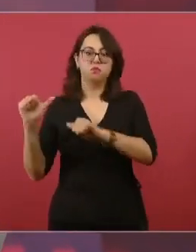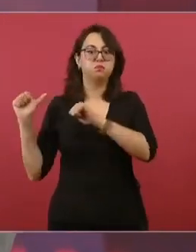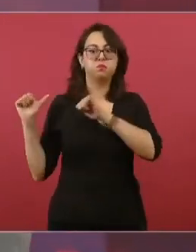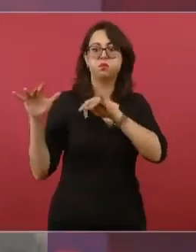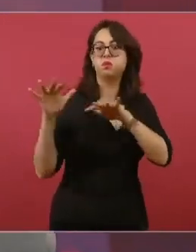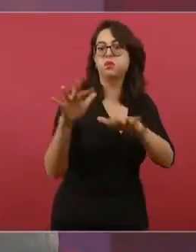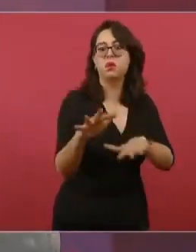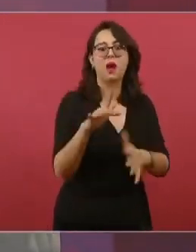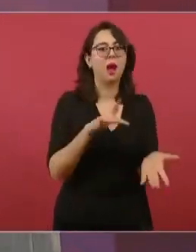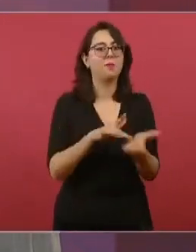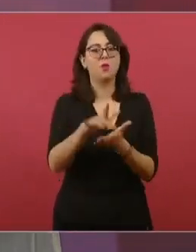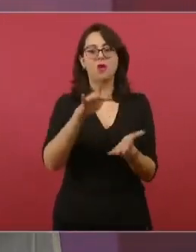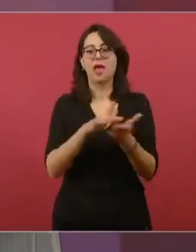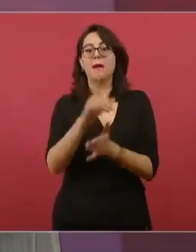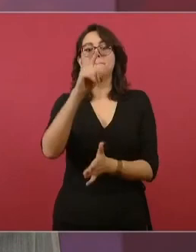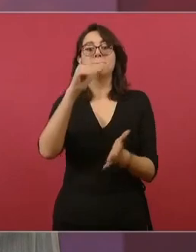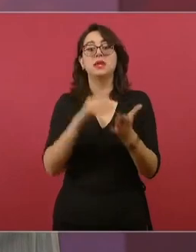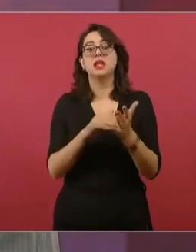13.